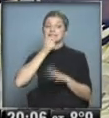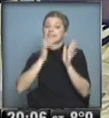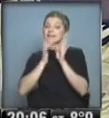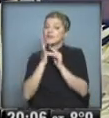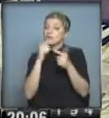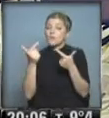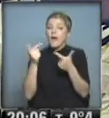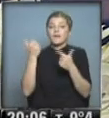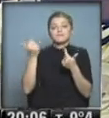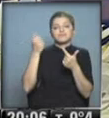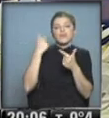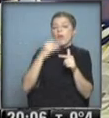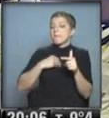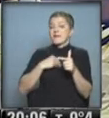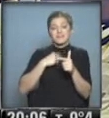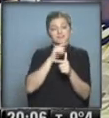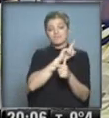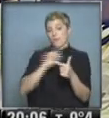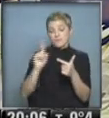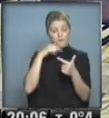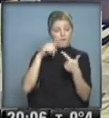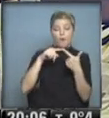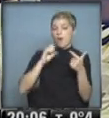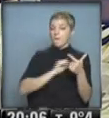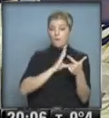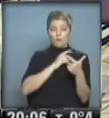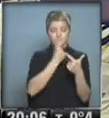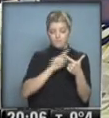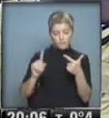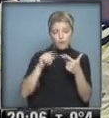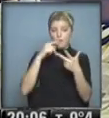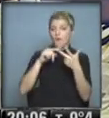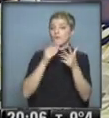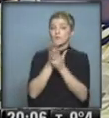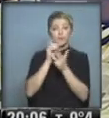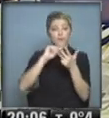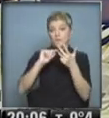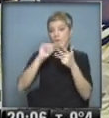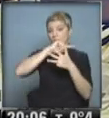No hay luz. No hay esperanza. No hay amor. No hay amor. Futuro. Y no hay futuro.